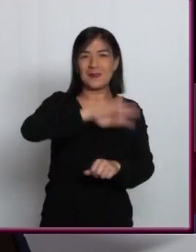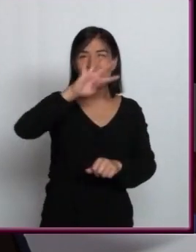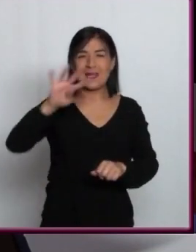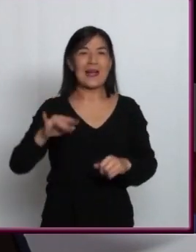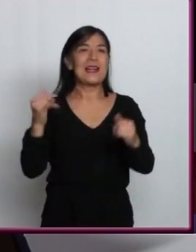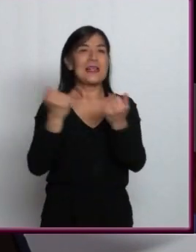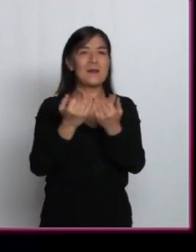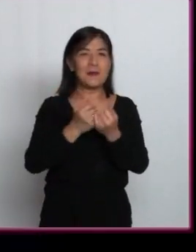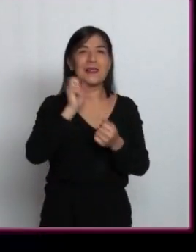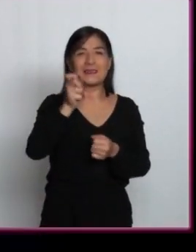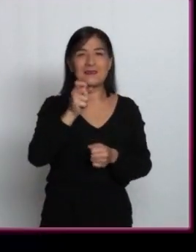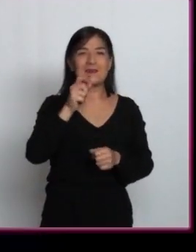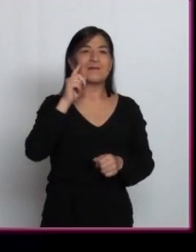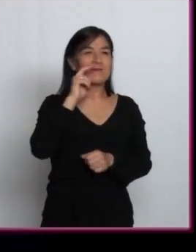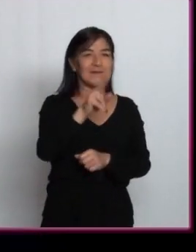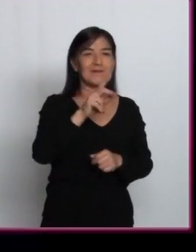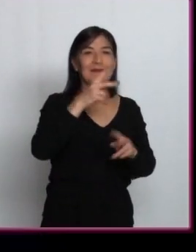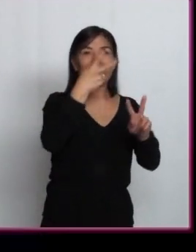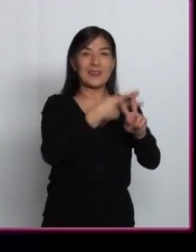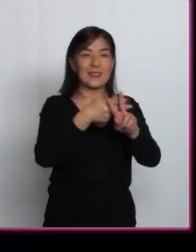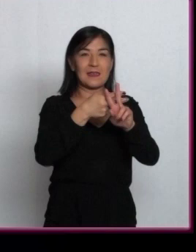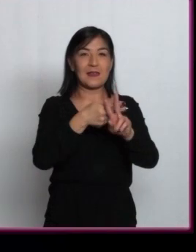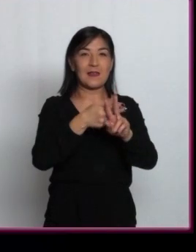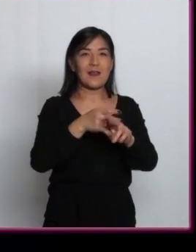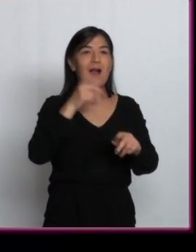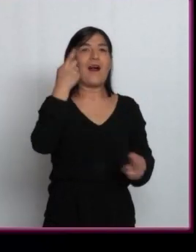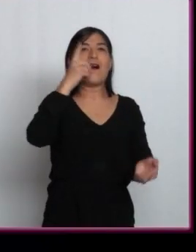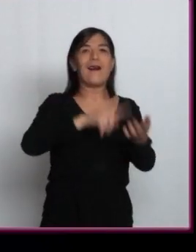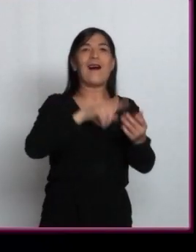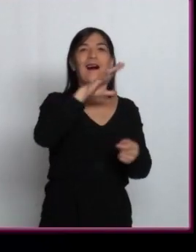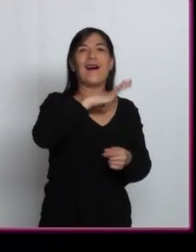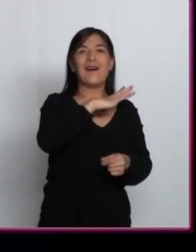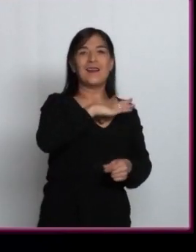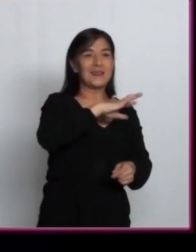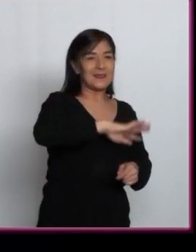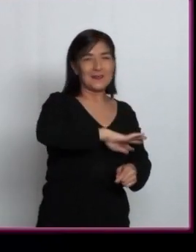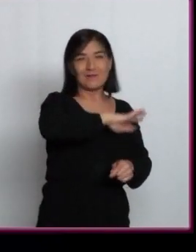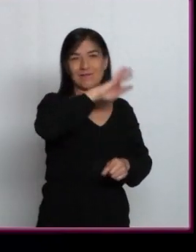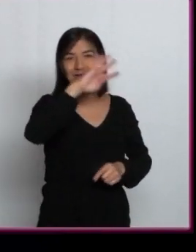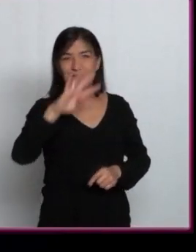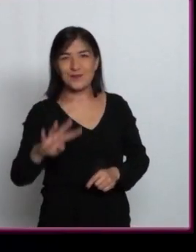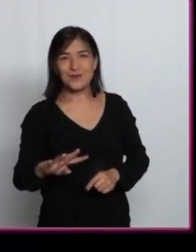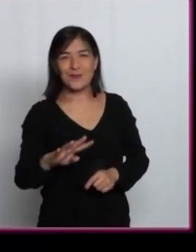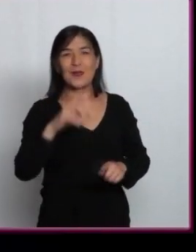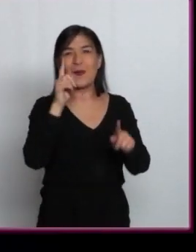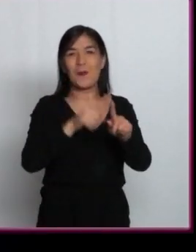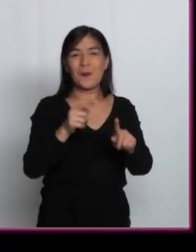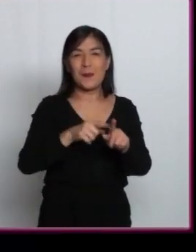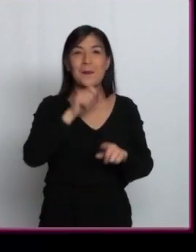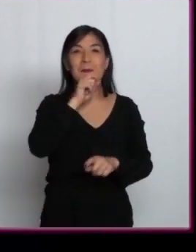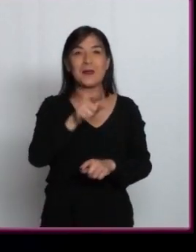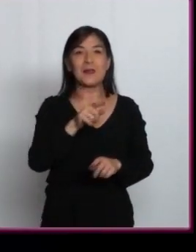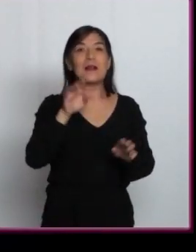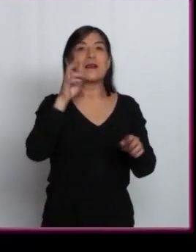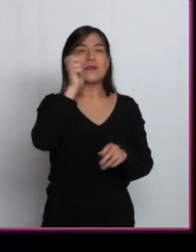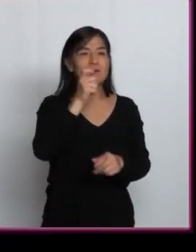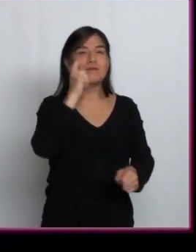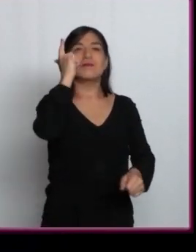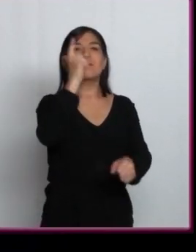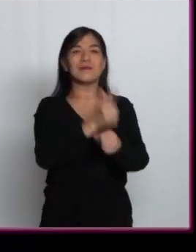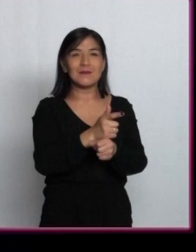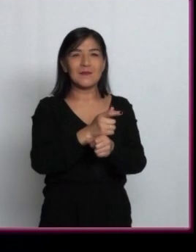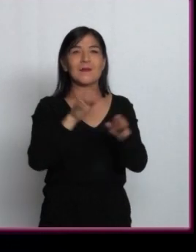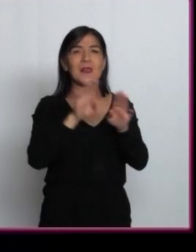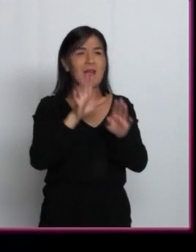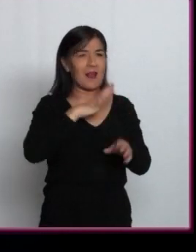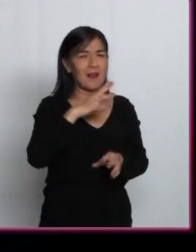través de un prisma y obtenemos un arco iris. Y al ver ese arco iris, nosotros notamos que hay algo que